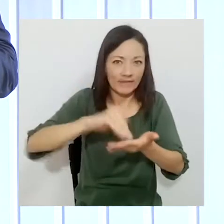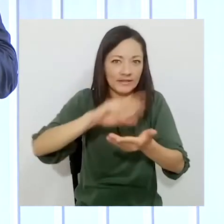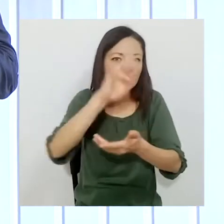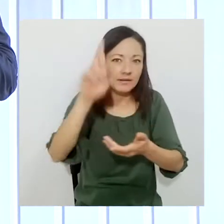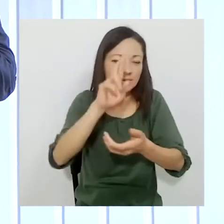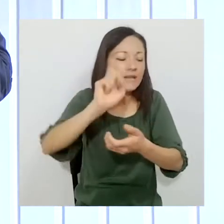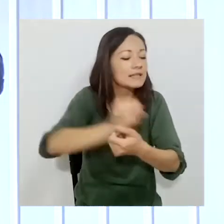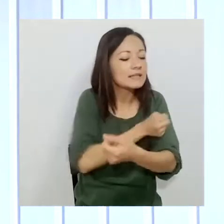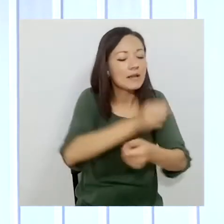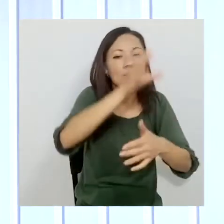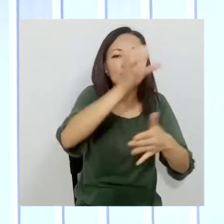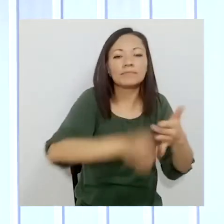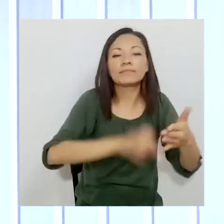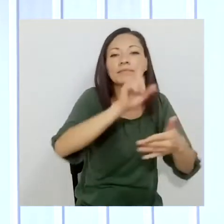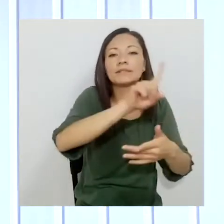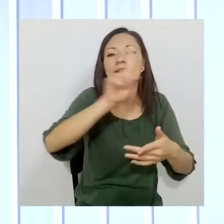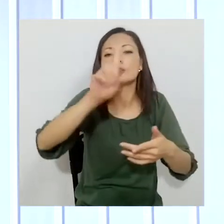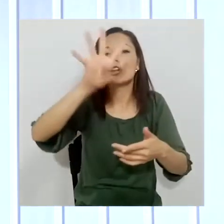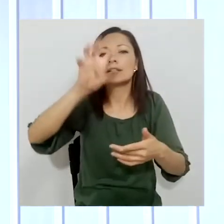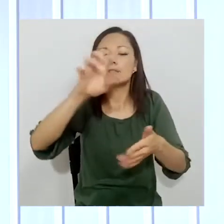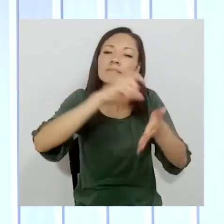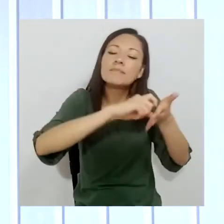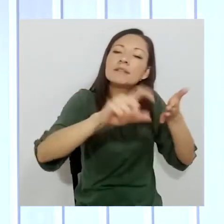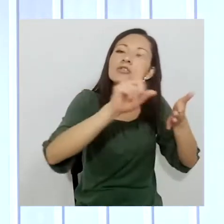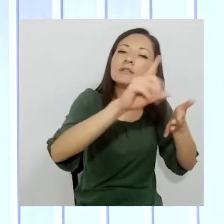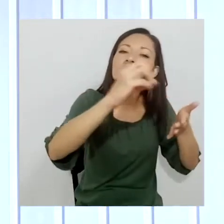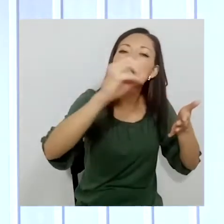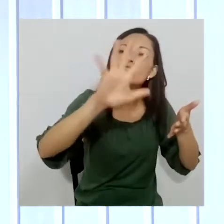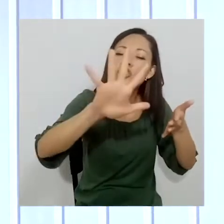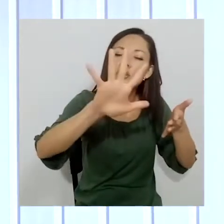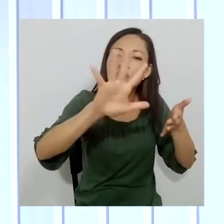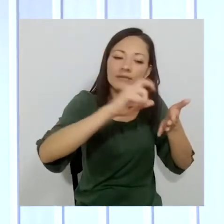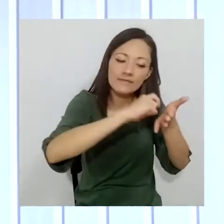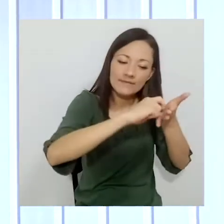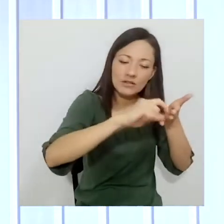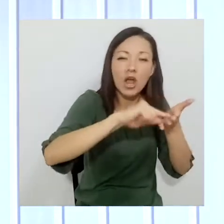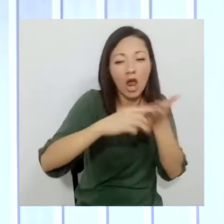Salmo 119. En el versículo 105